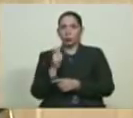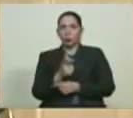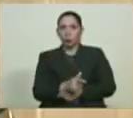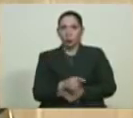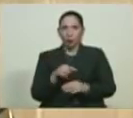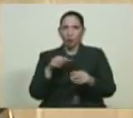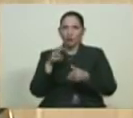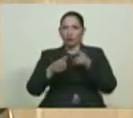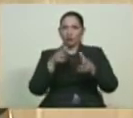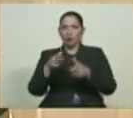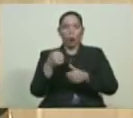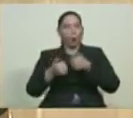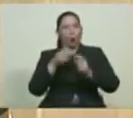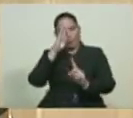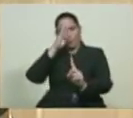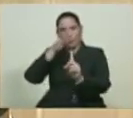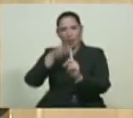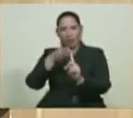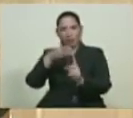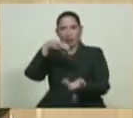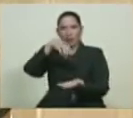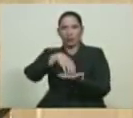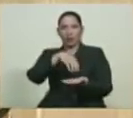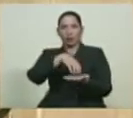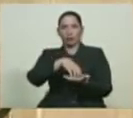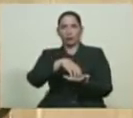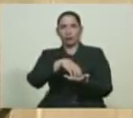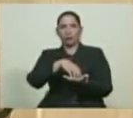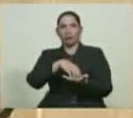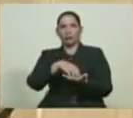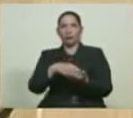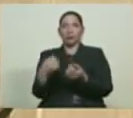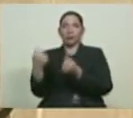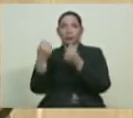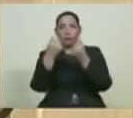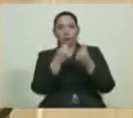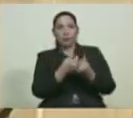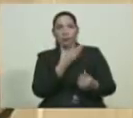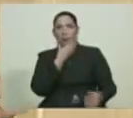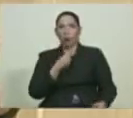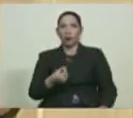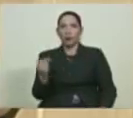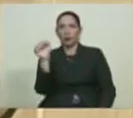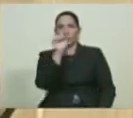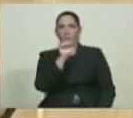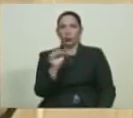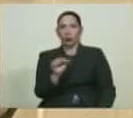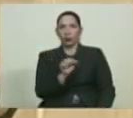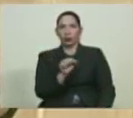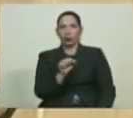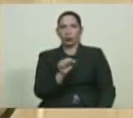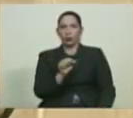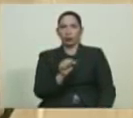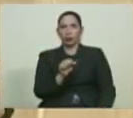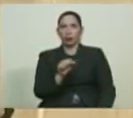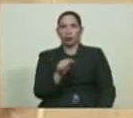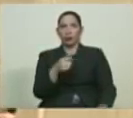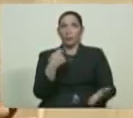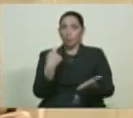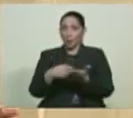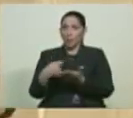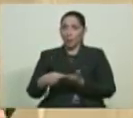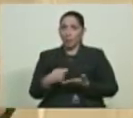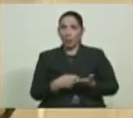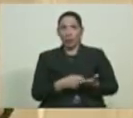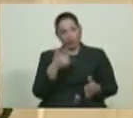Además, ¿cuál es la meta del Estado en materia de bolívares soberanos para estos aumentos? Se sabe que son provisionales,